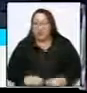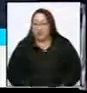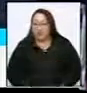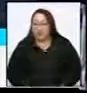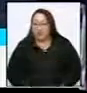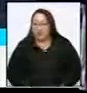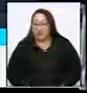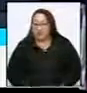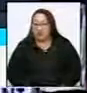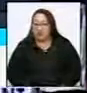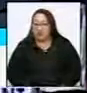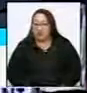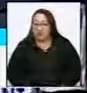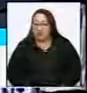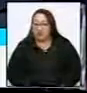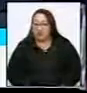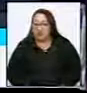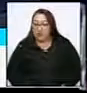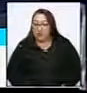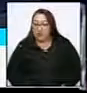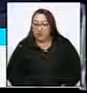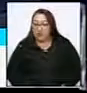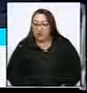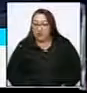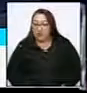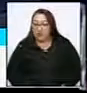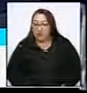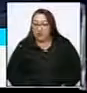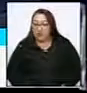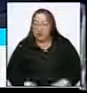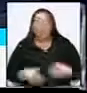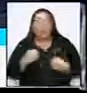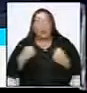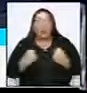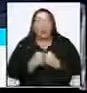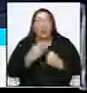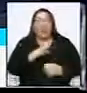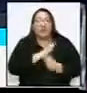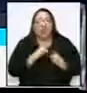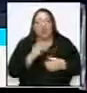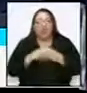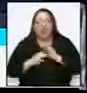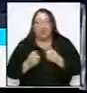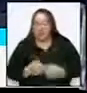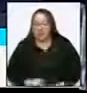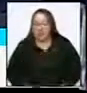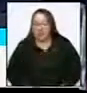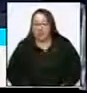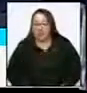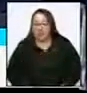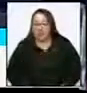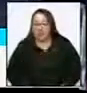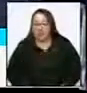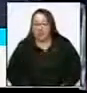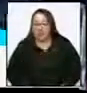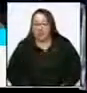situación que podría afectar la capacidad de fiscalización del Congreso de la República.